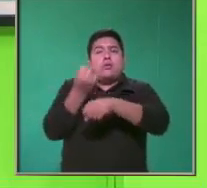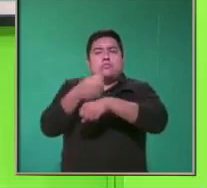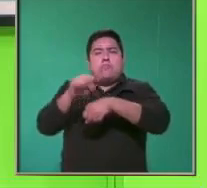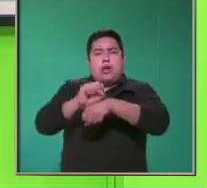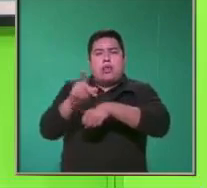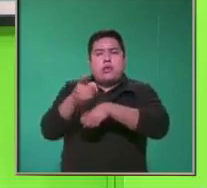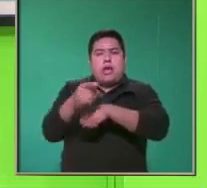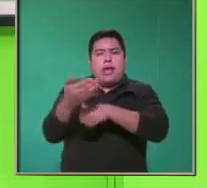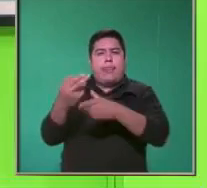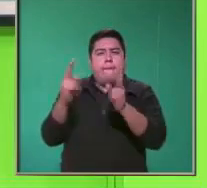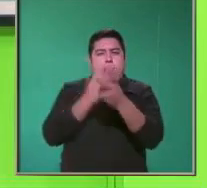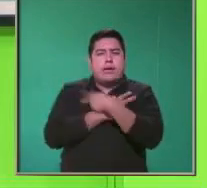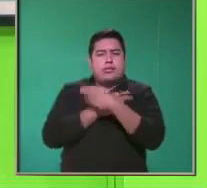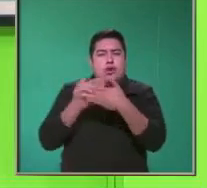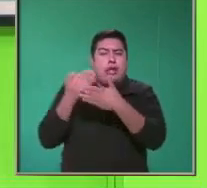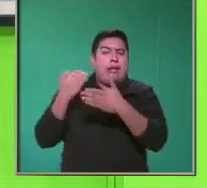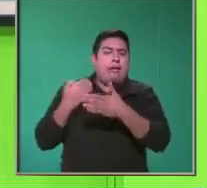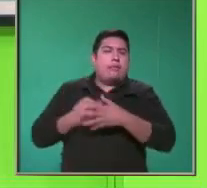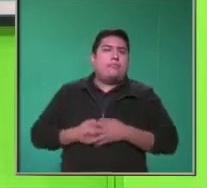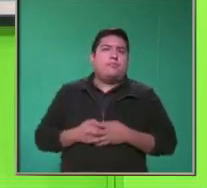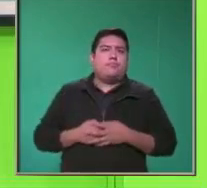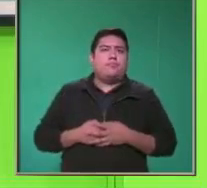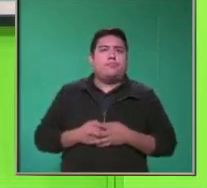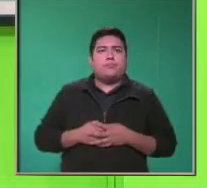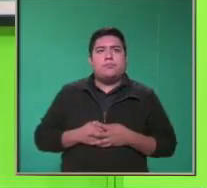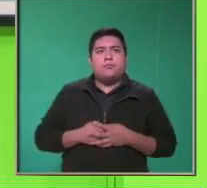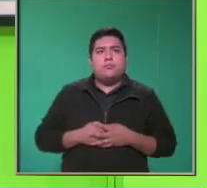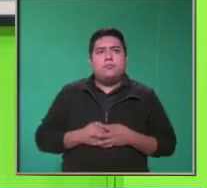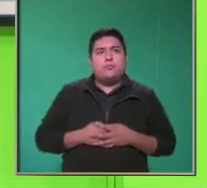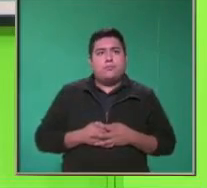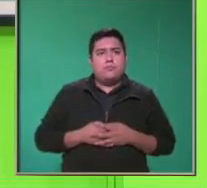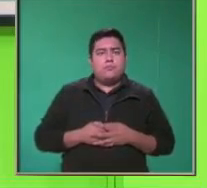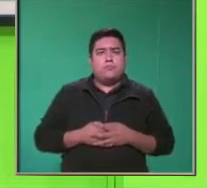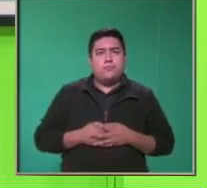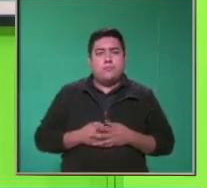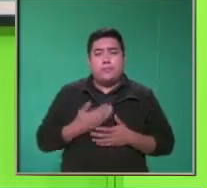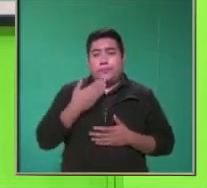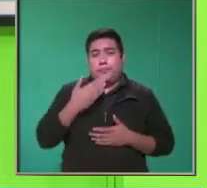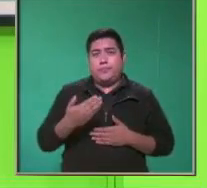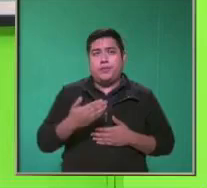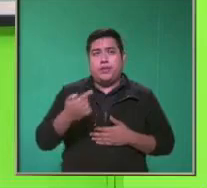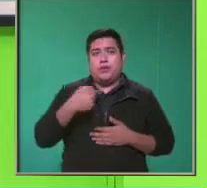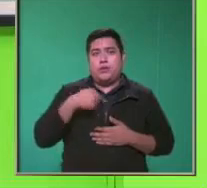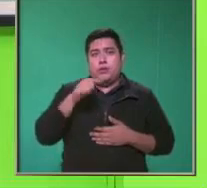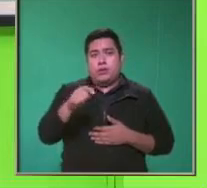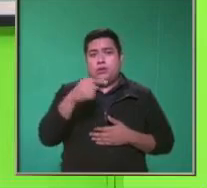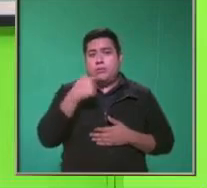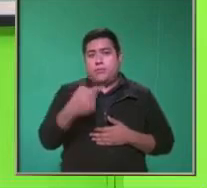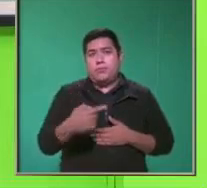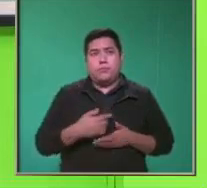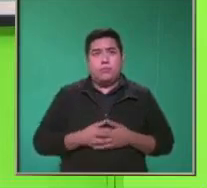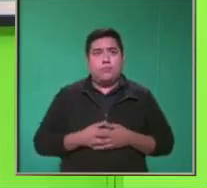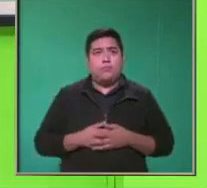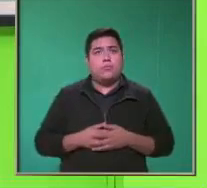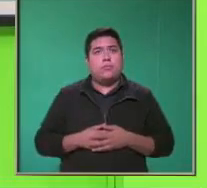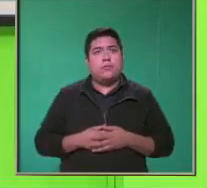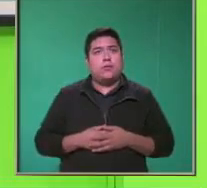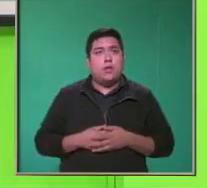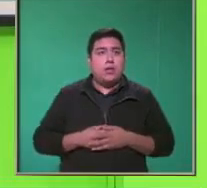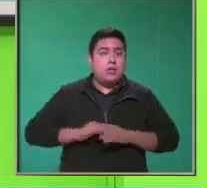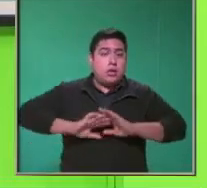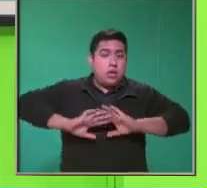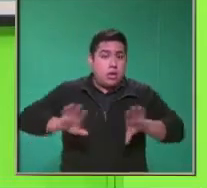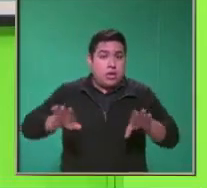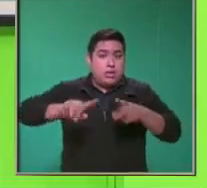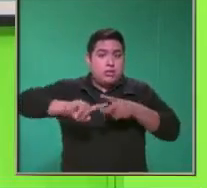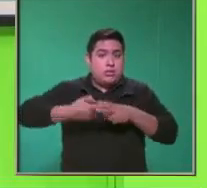antes de tus vacaciones y de tu descanso de invierno. Bien, te decía, ya en este momento